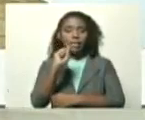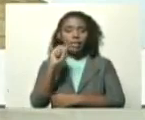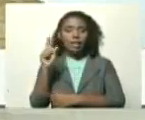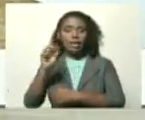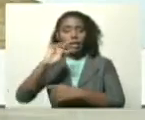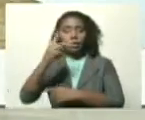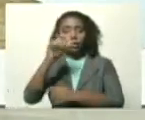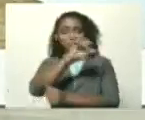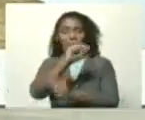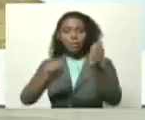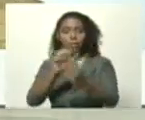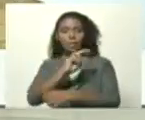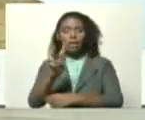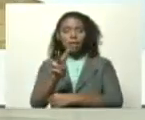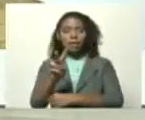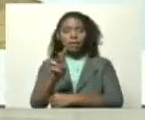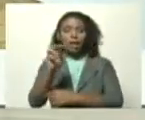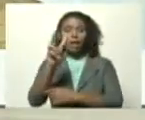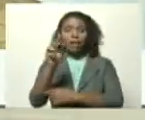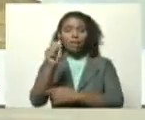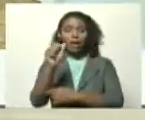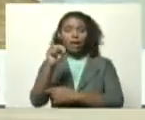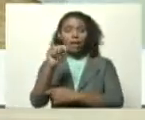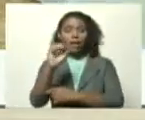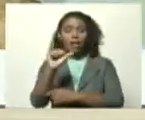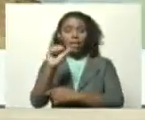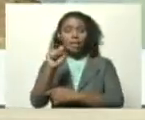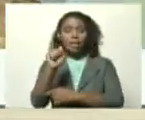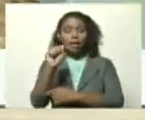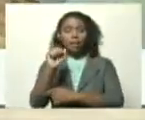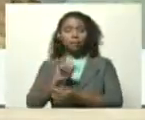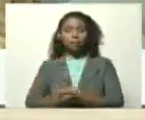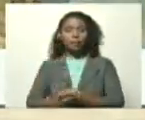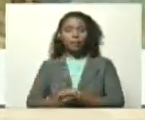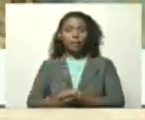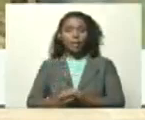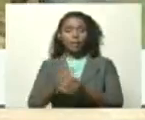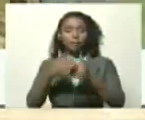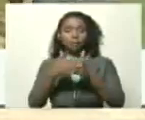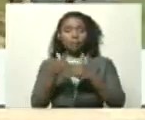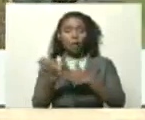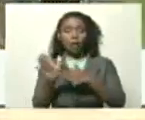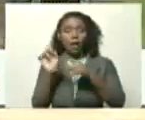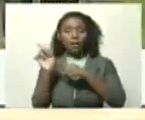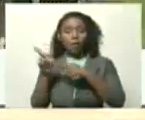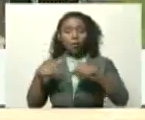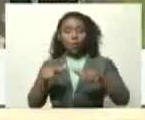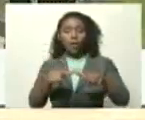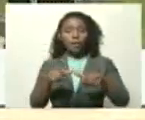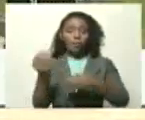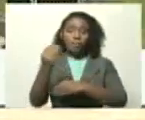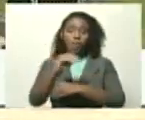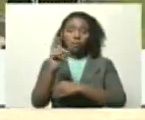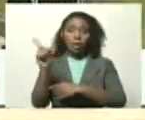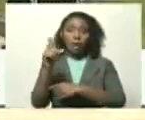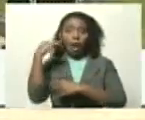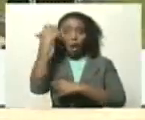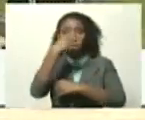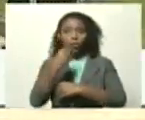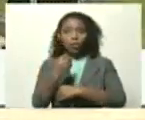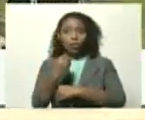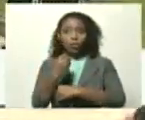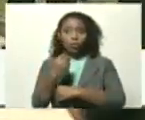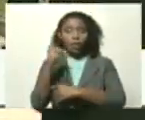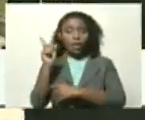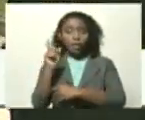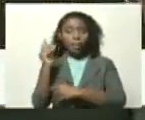segunda vicepresidenta del Parlamento venezolano Vanessa Montero, abriendo pues estos espacios además para la juventud, para una joven